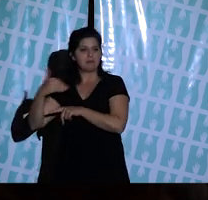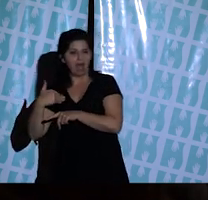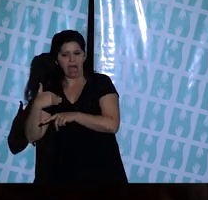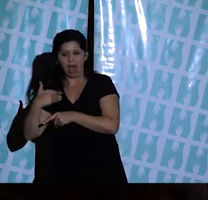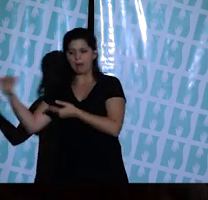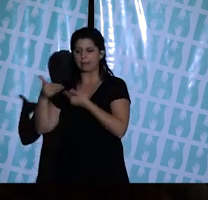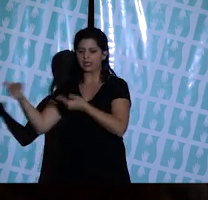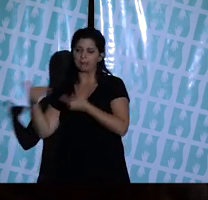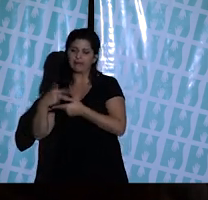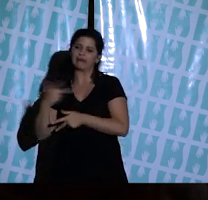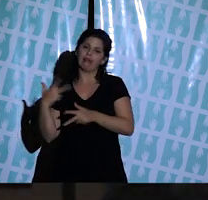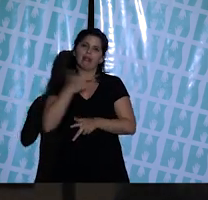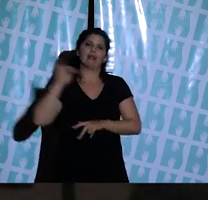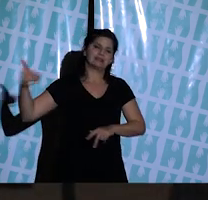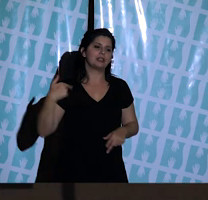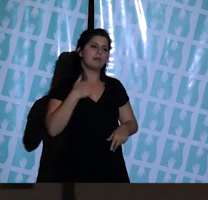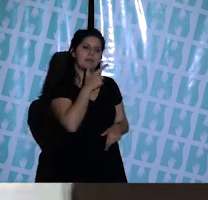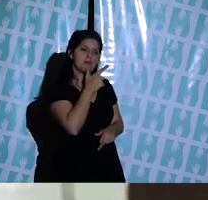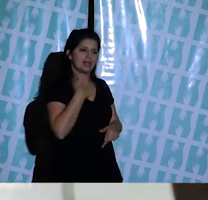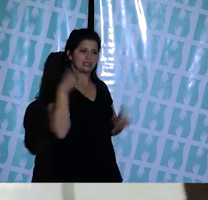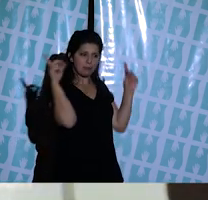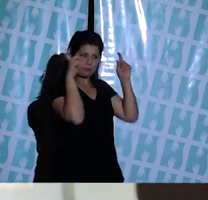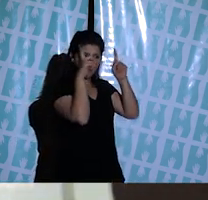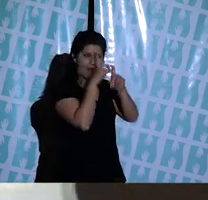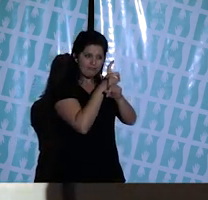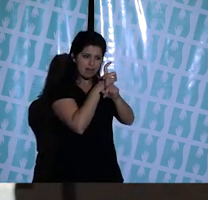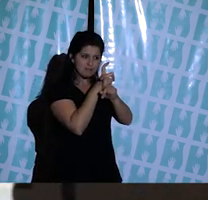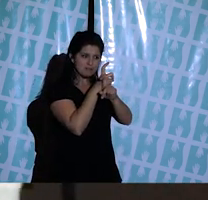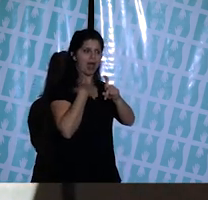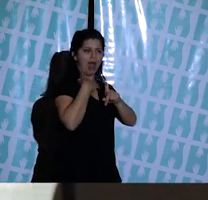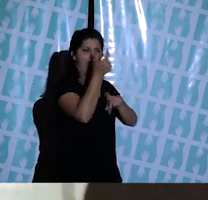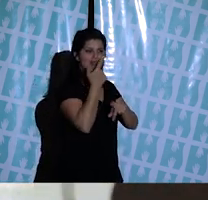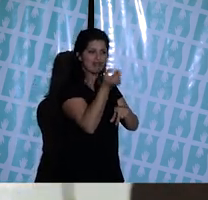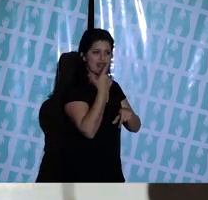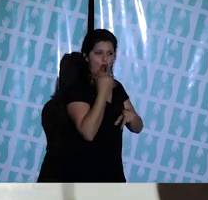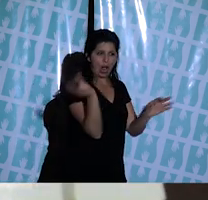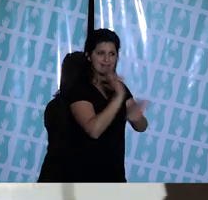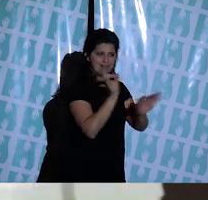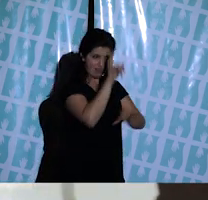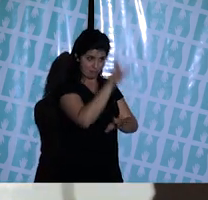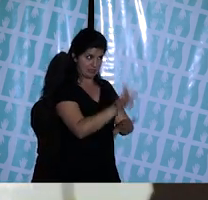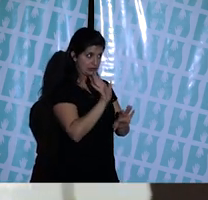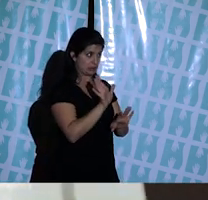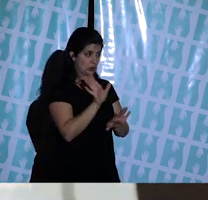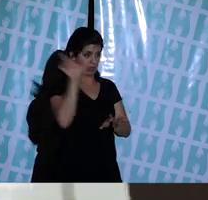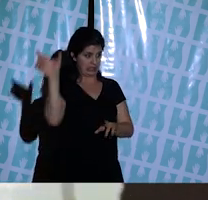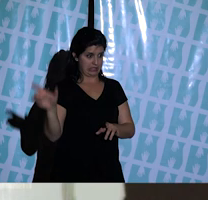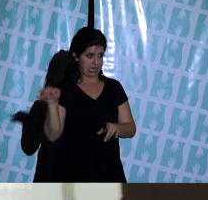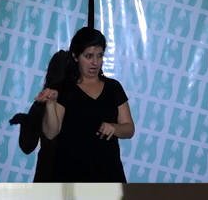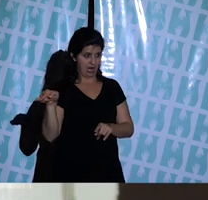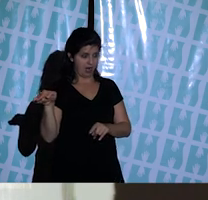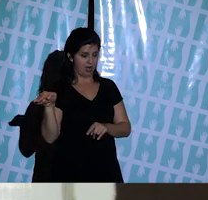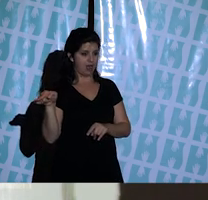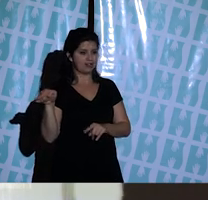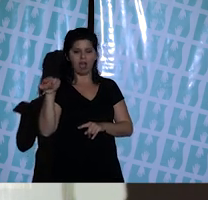tenga ningún problema con las drogas. O sea, una persona, como nosotros decimos, que no tiene conciencia de enfermedad, una